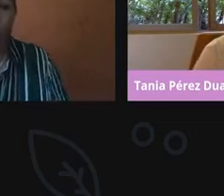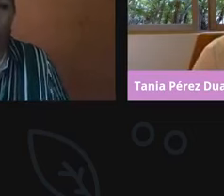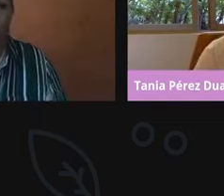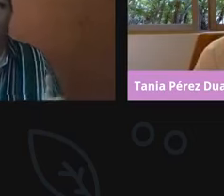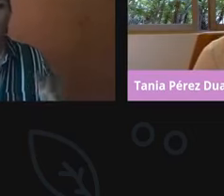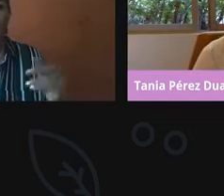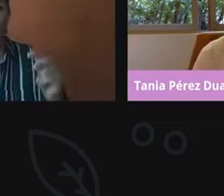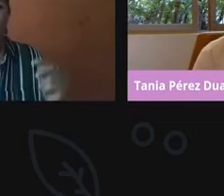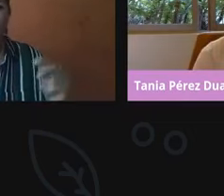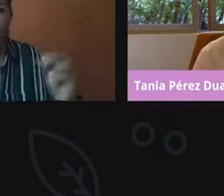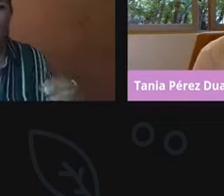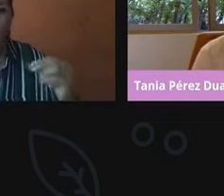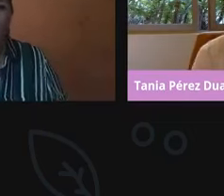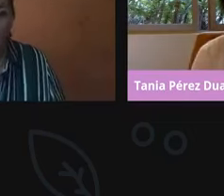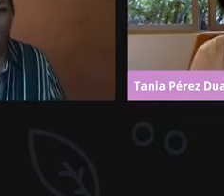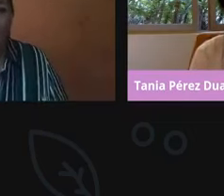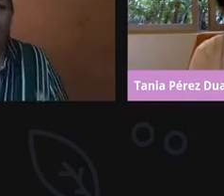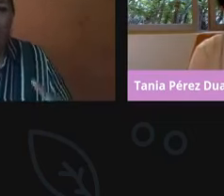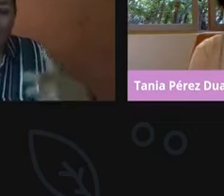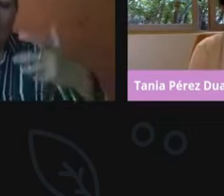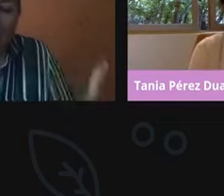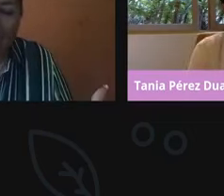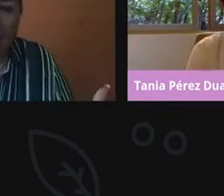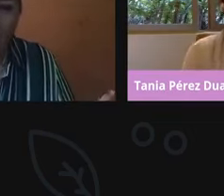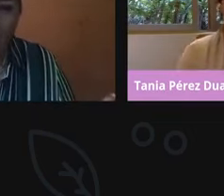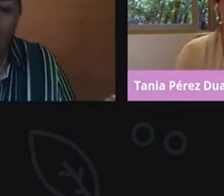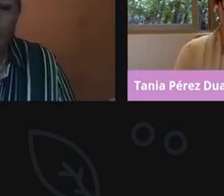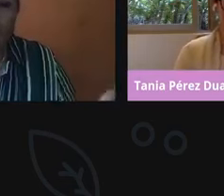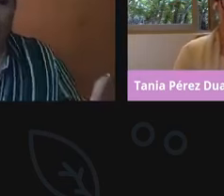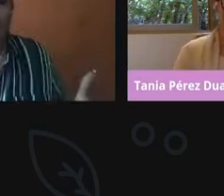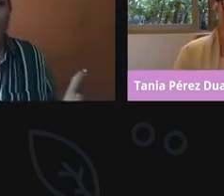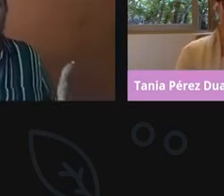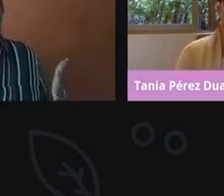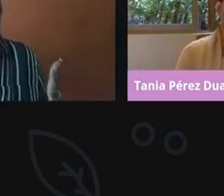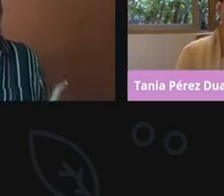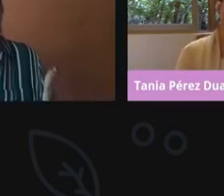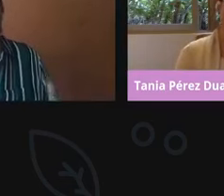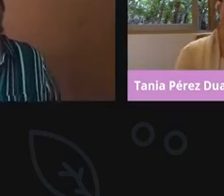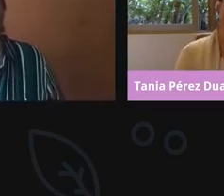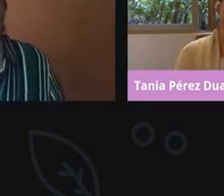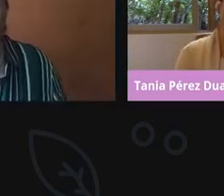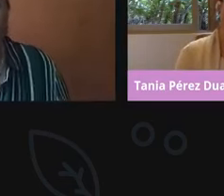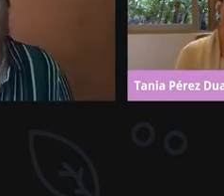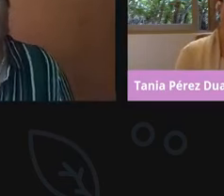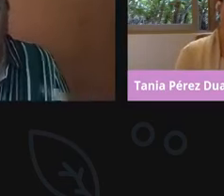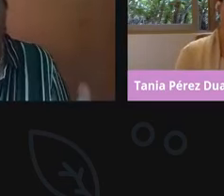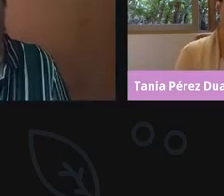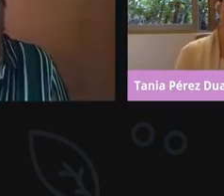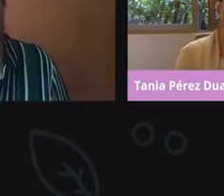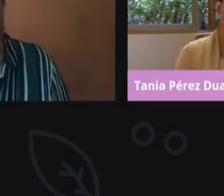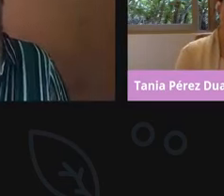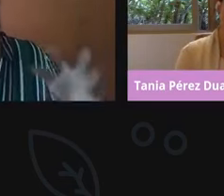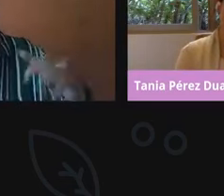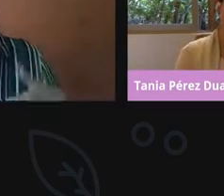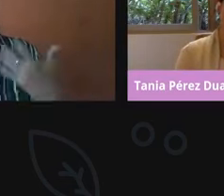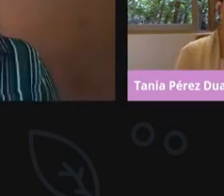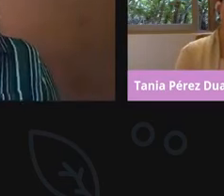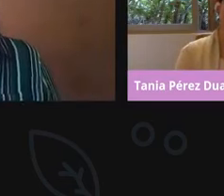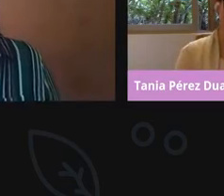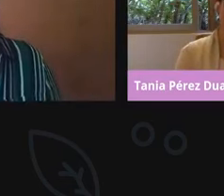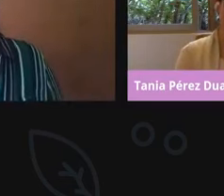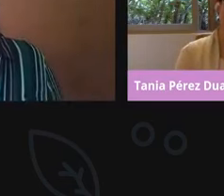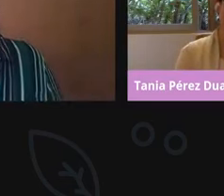Y justo, ¿no? Que tiene que ver con la cura, o sea, y me queda claro, pues, porque el expertise de usted es lo cognitivo-conductual, entonces